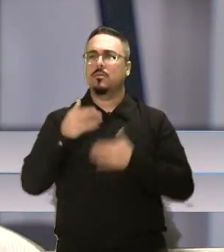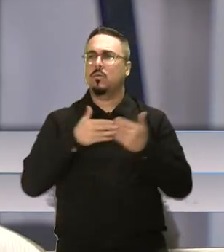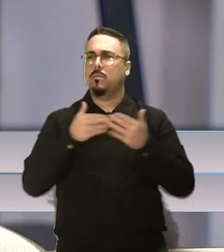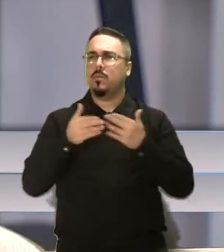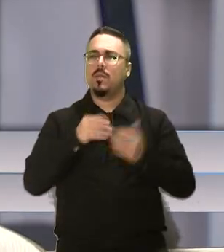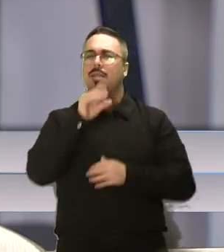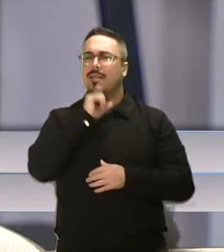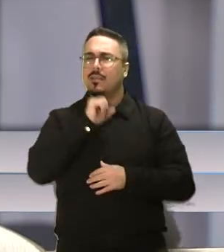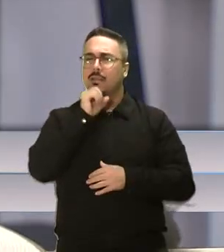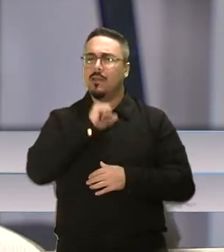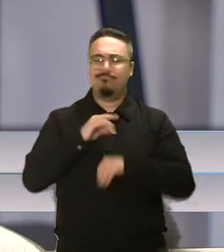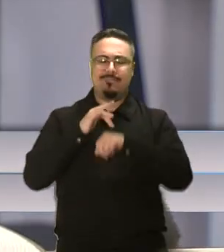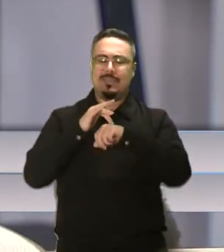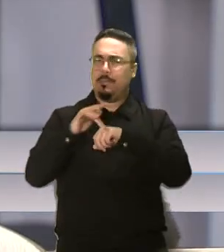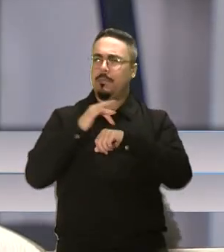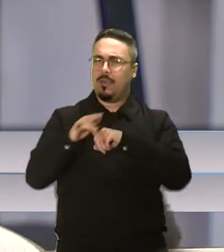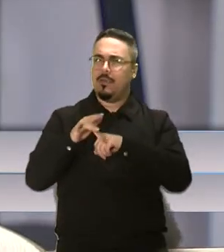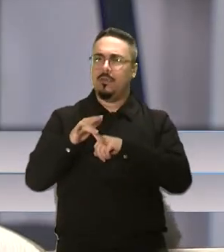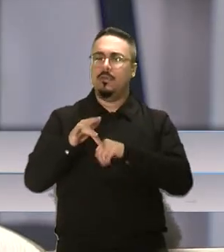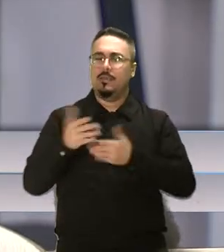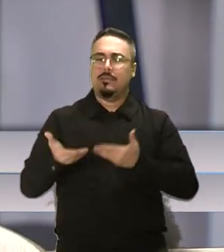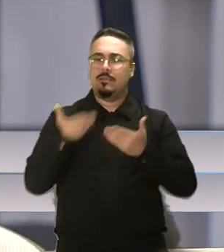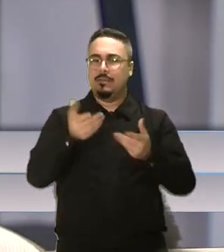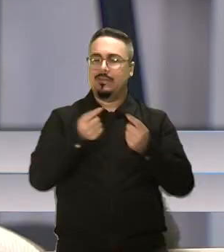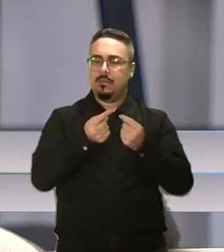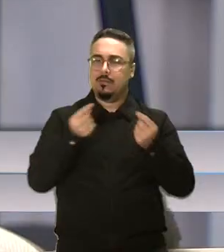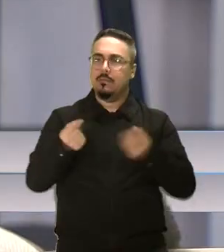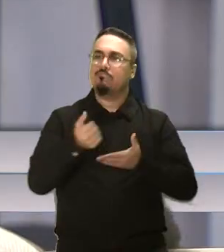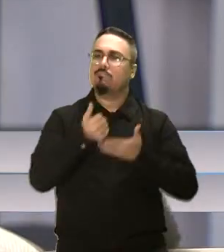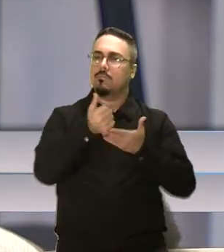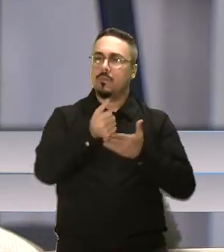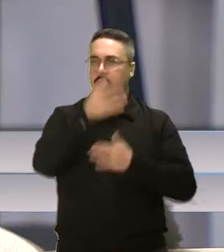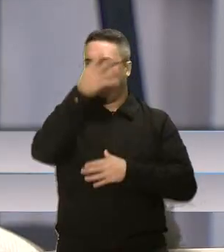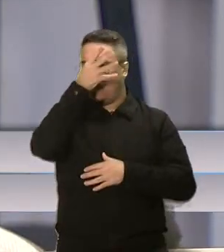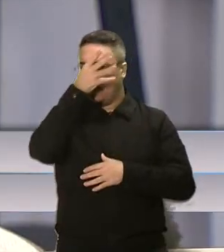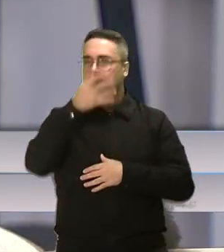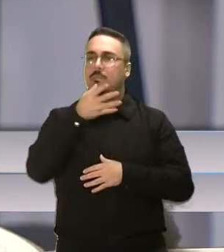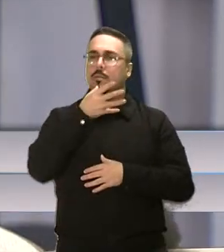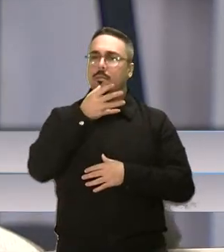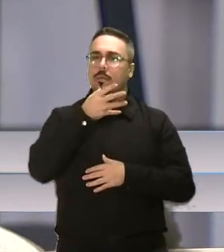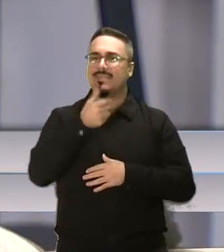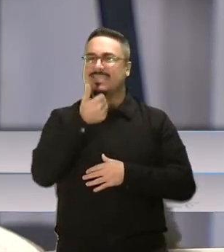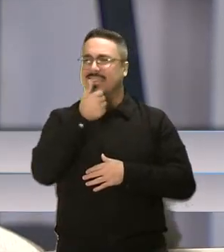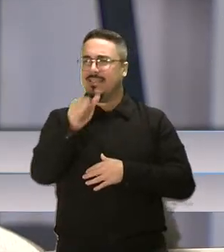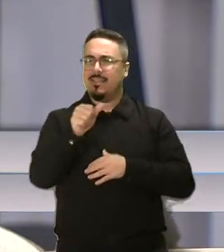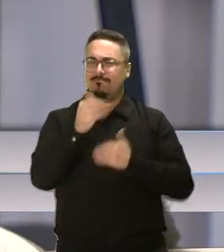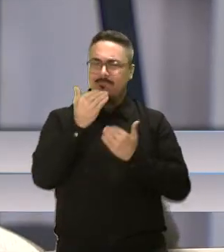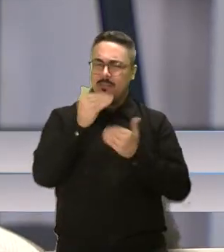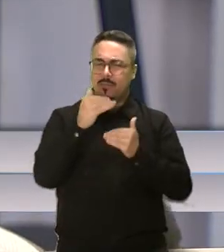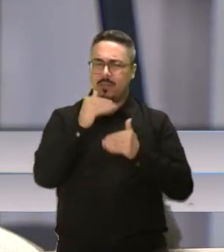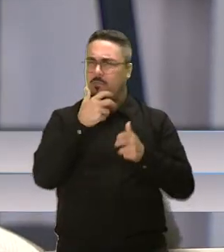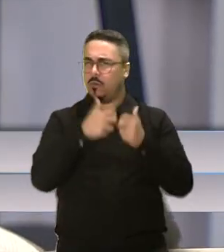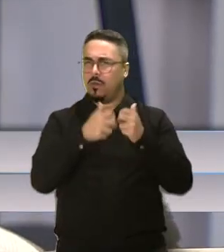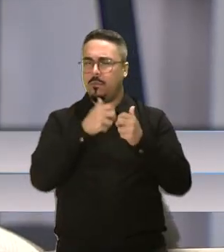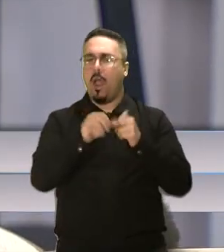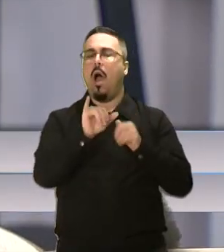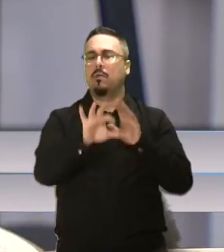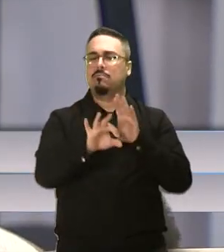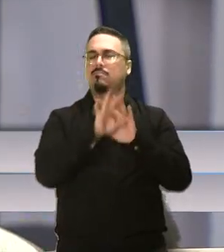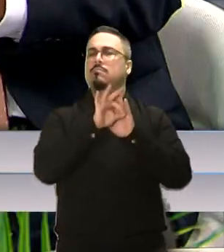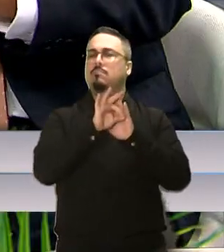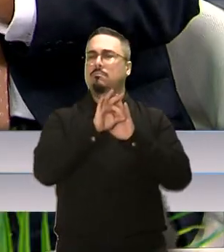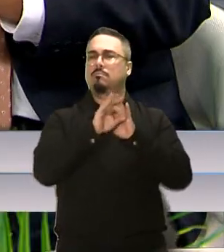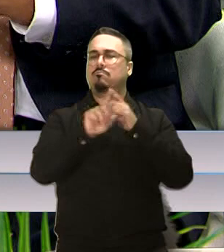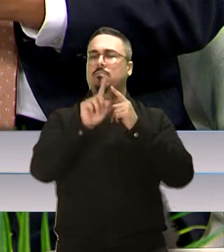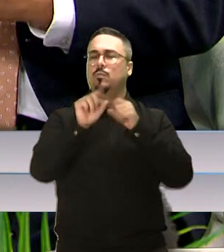más más tempranas brindarle las herramientas a los padres a las madres para que puedan identificar algú una dificultad y poderlas trabajar con mucha prontitud y